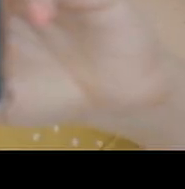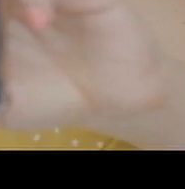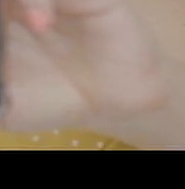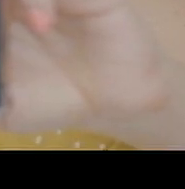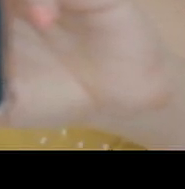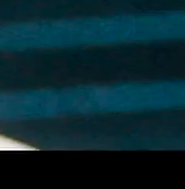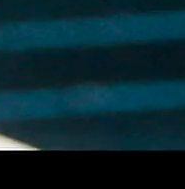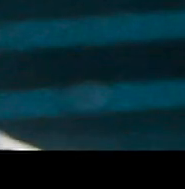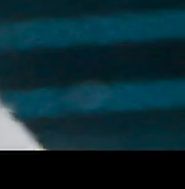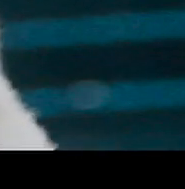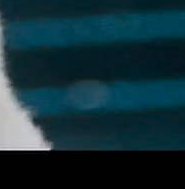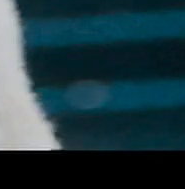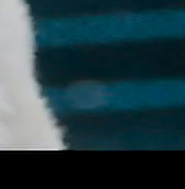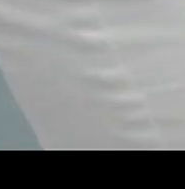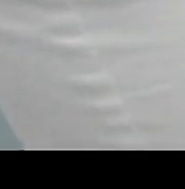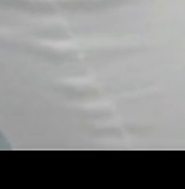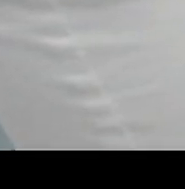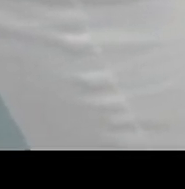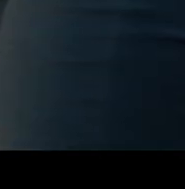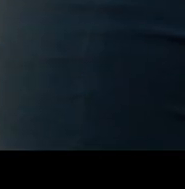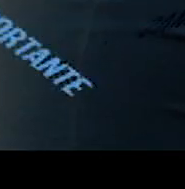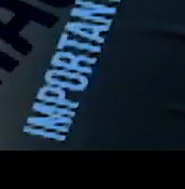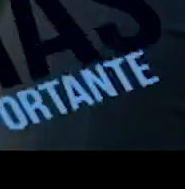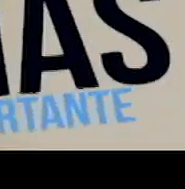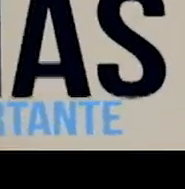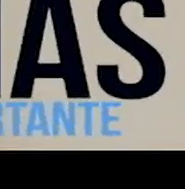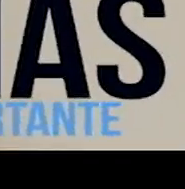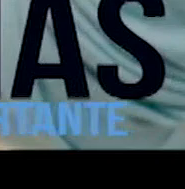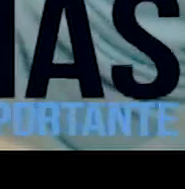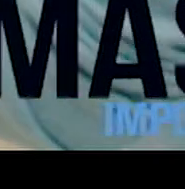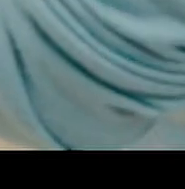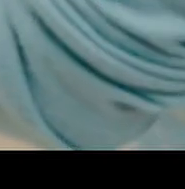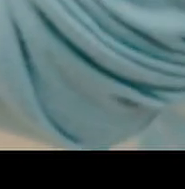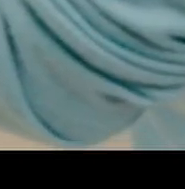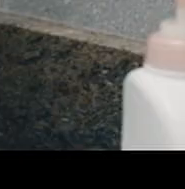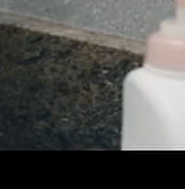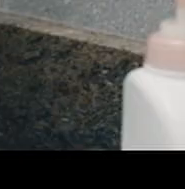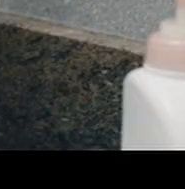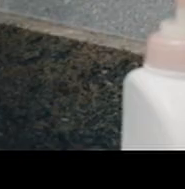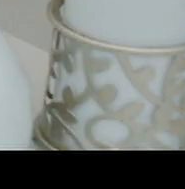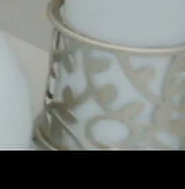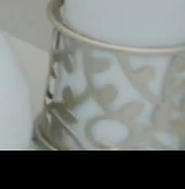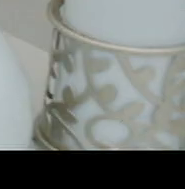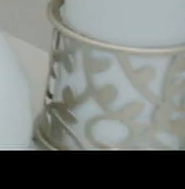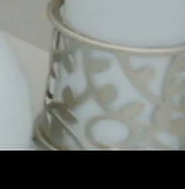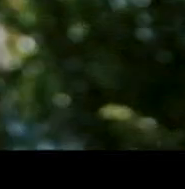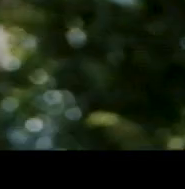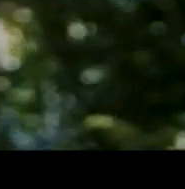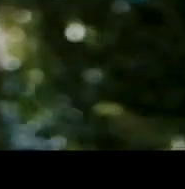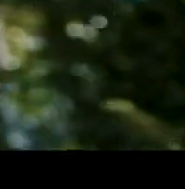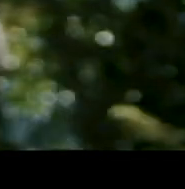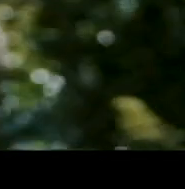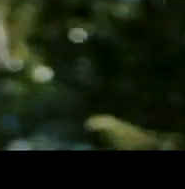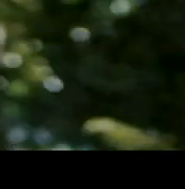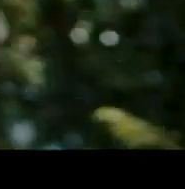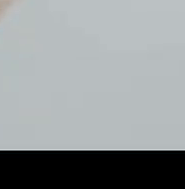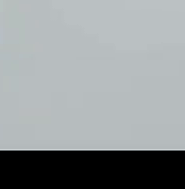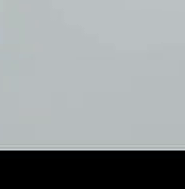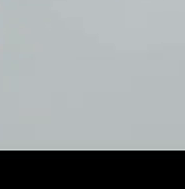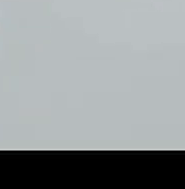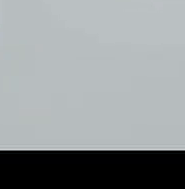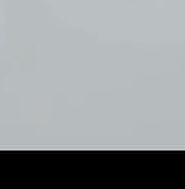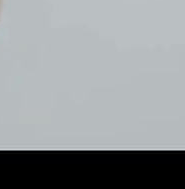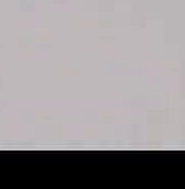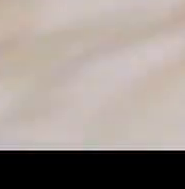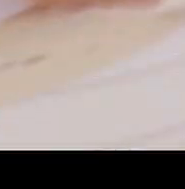Y está bien ser modernos, pero no se pueden olvidar lo más importante: lavarse las manos con agua y jabón, toser o estornudar de la